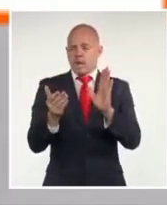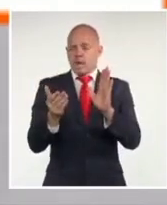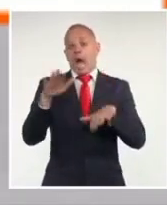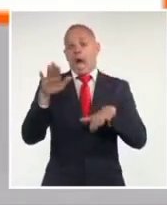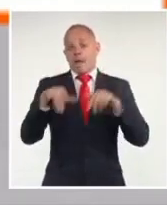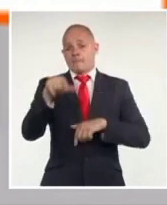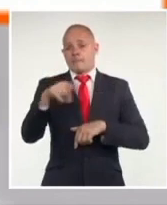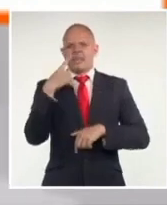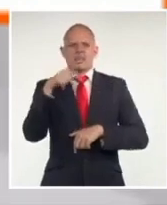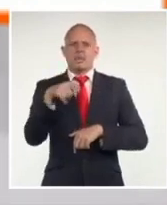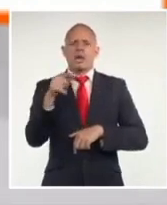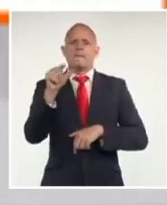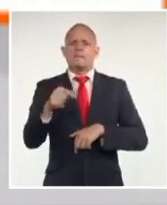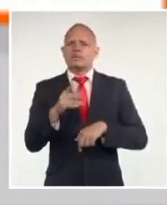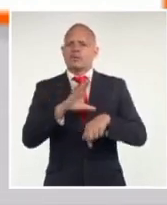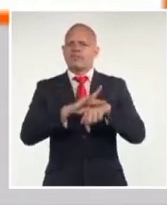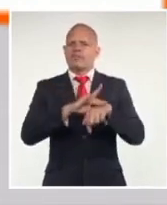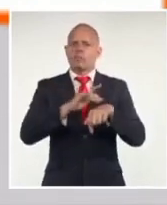graves y críticos.